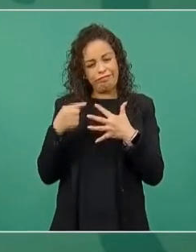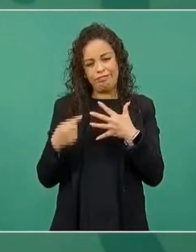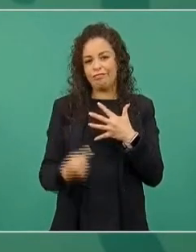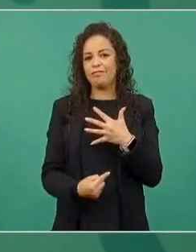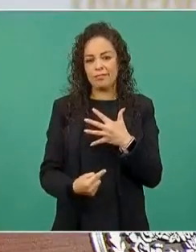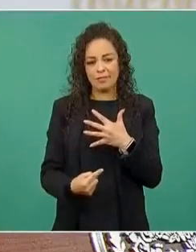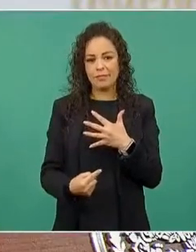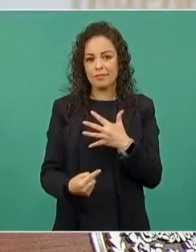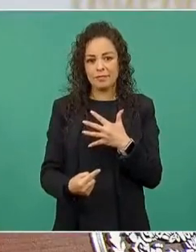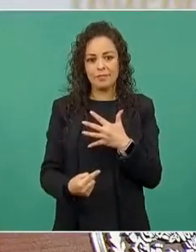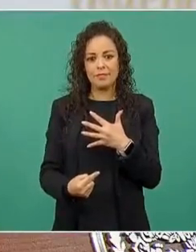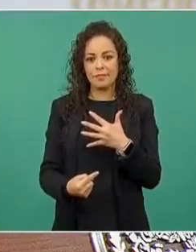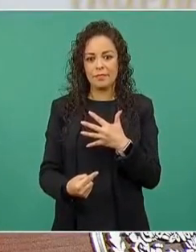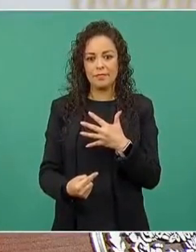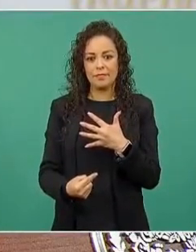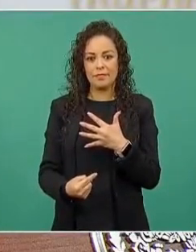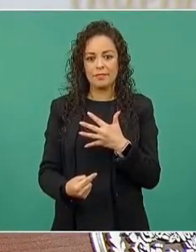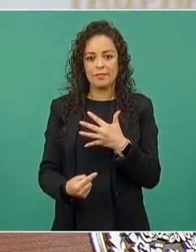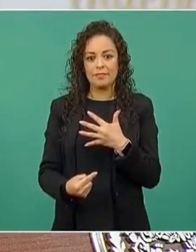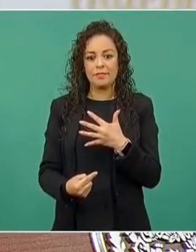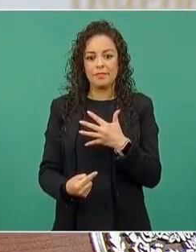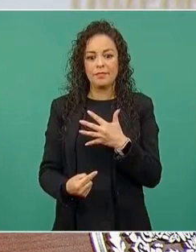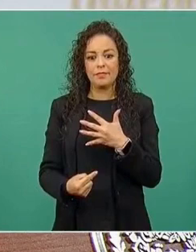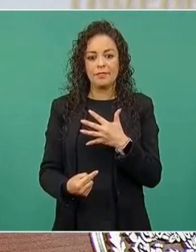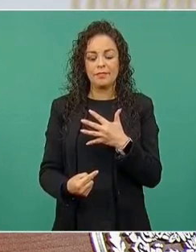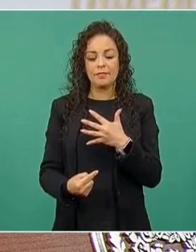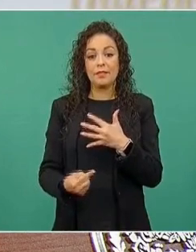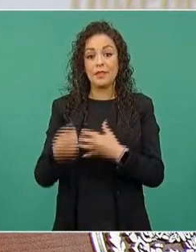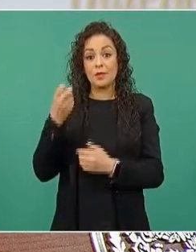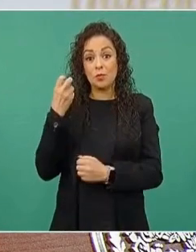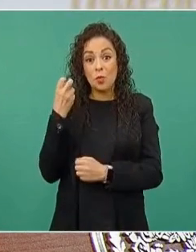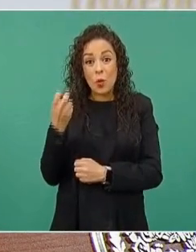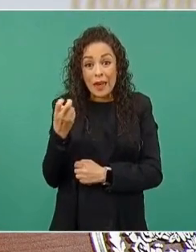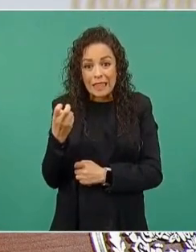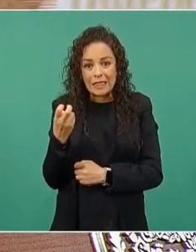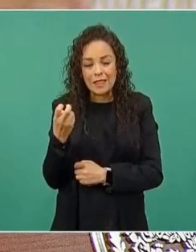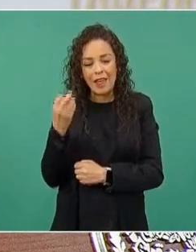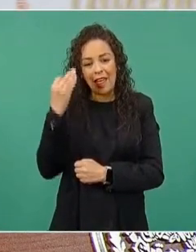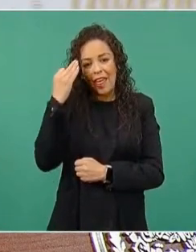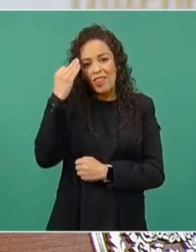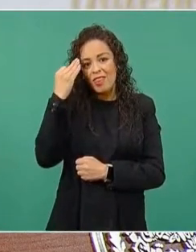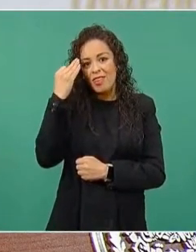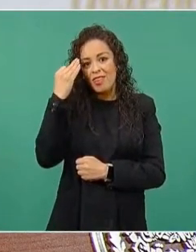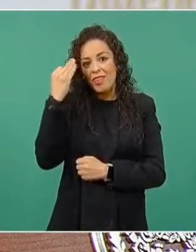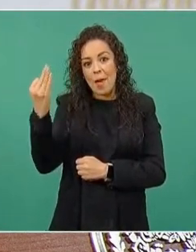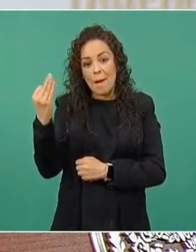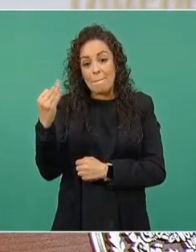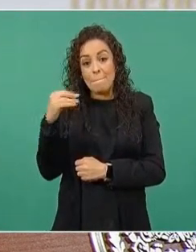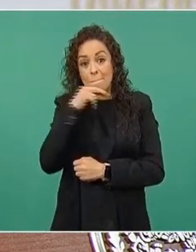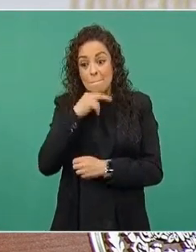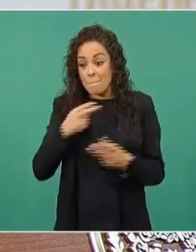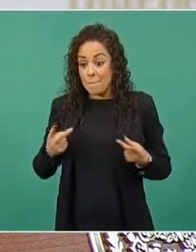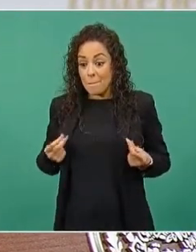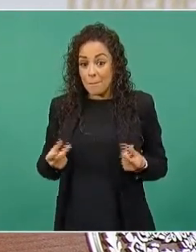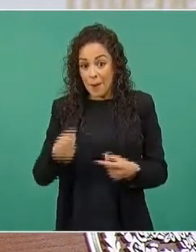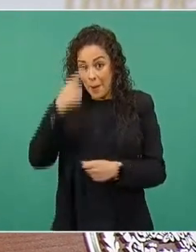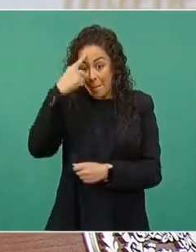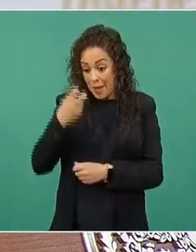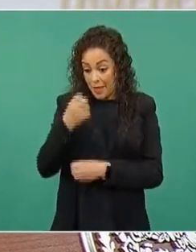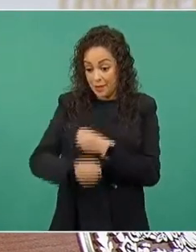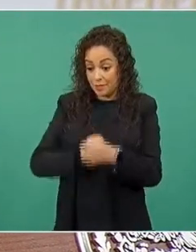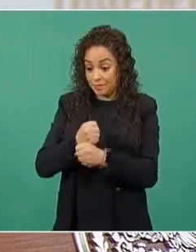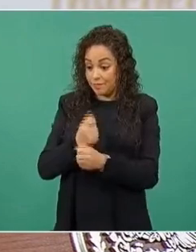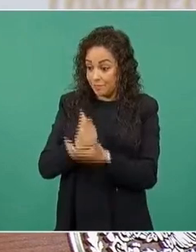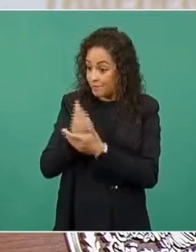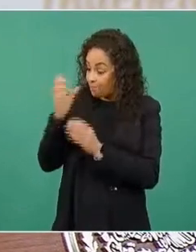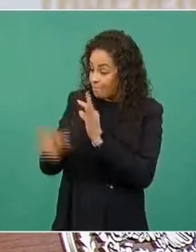Y por eso no nos alcanzó el tiempo, porque queríamos ya pagarla este año. Sin